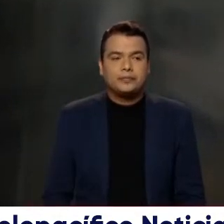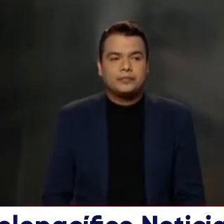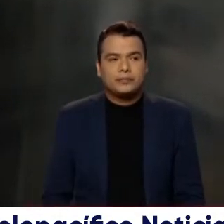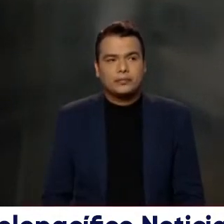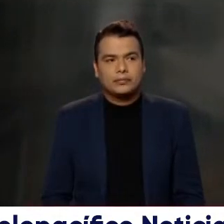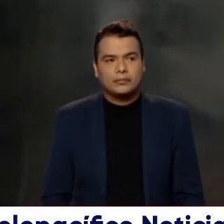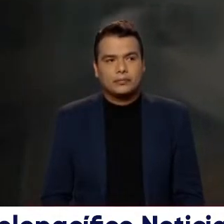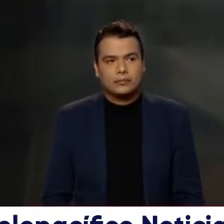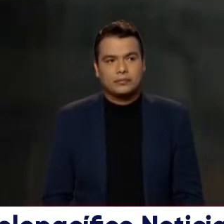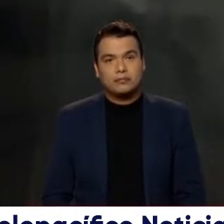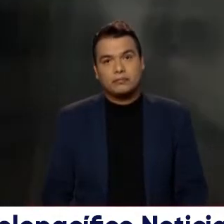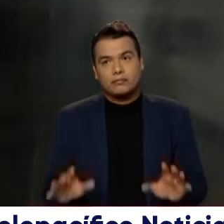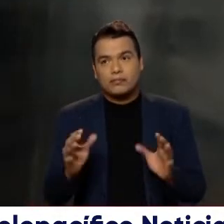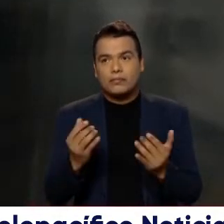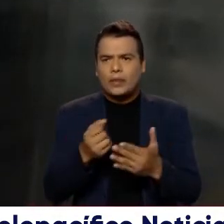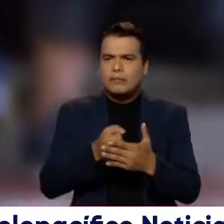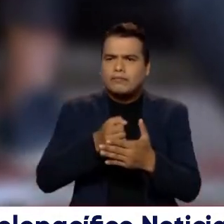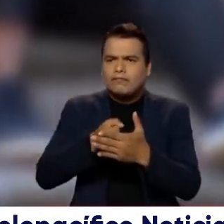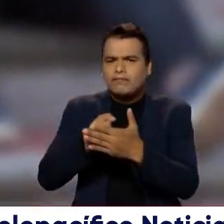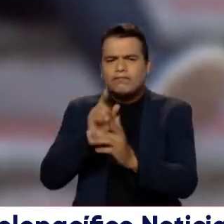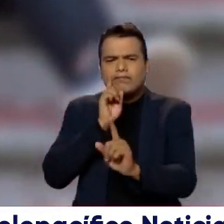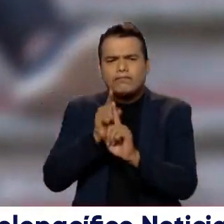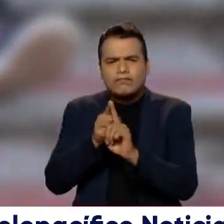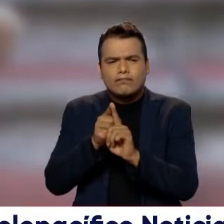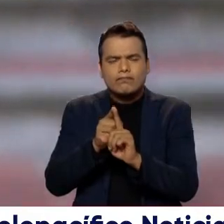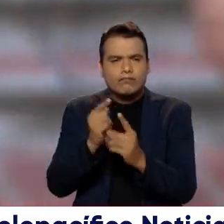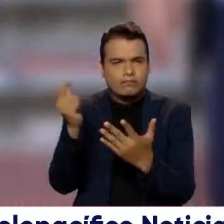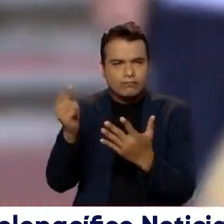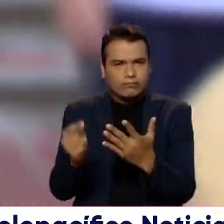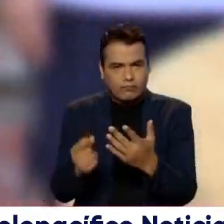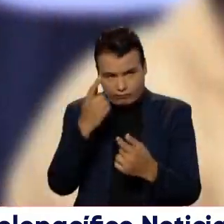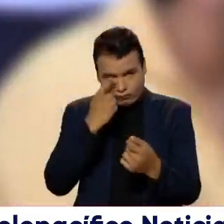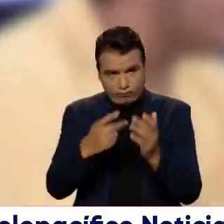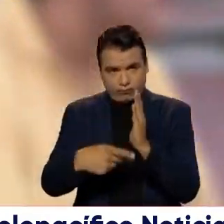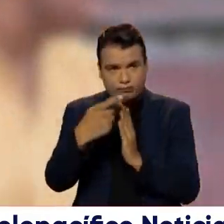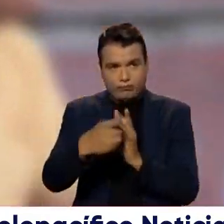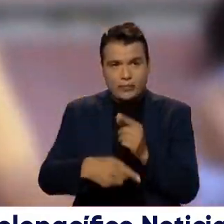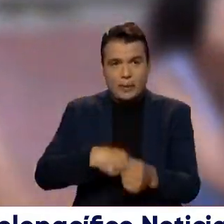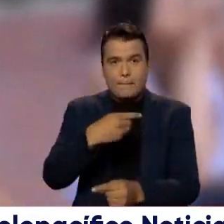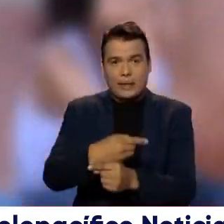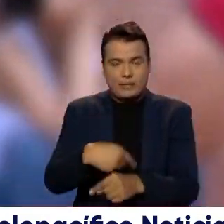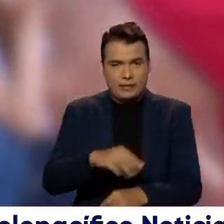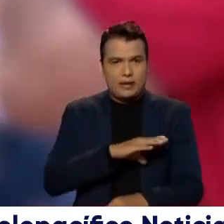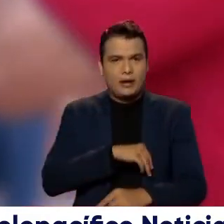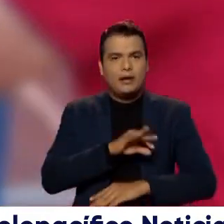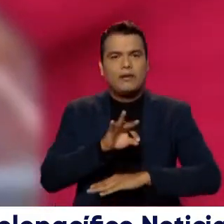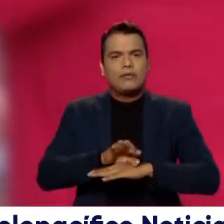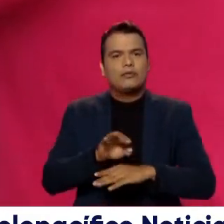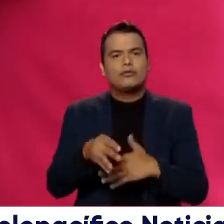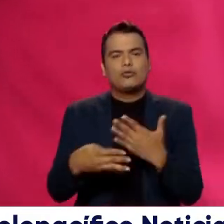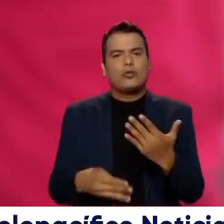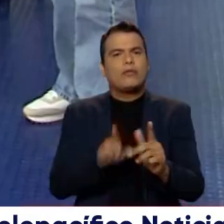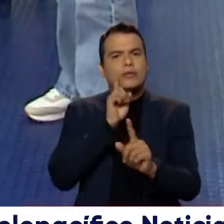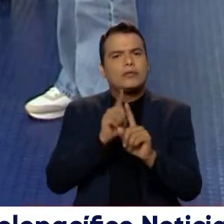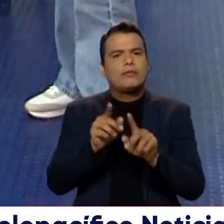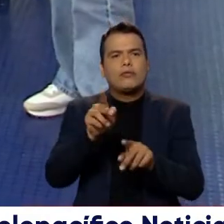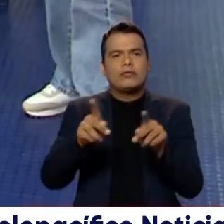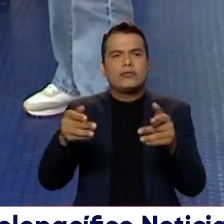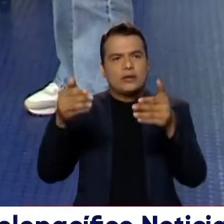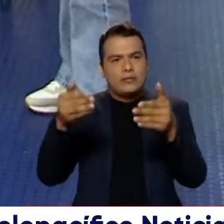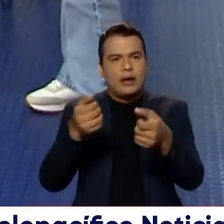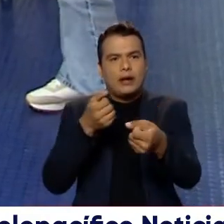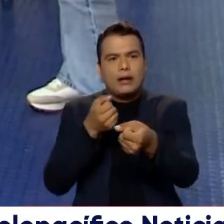Así las cosas, mientras se logran todos estos proyectos de ley, las 9 fundaciones caleñas que trabajan diariamente en beneficio para